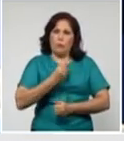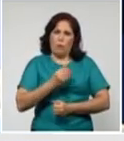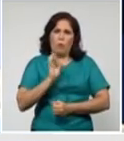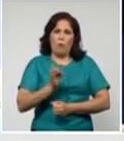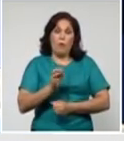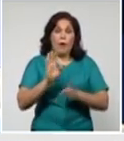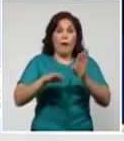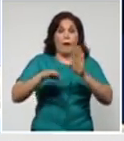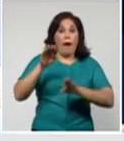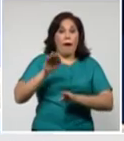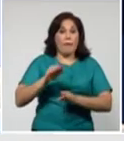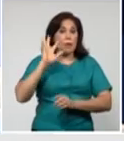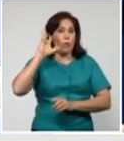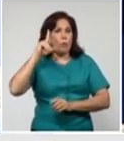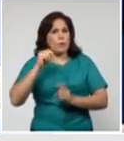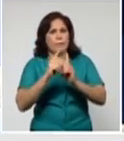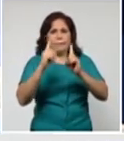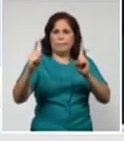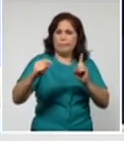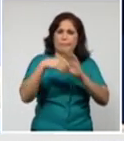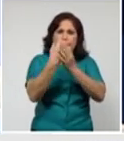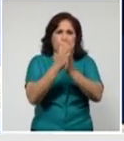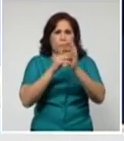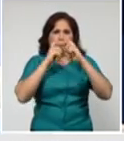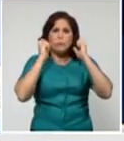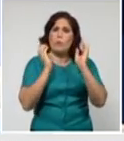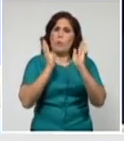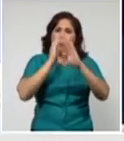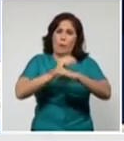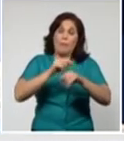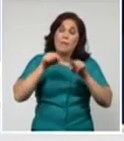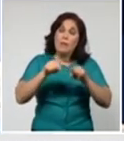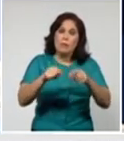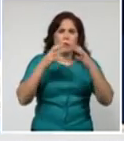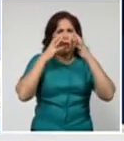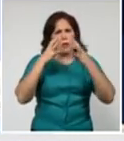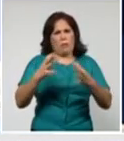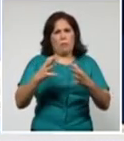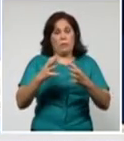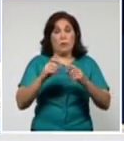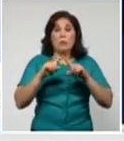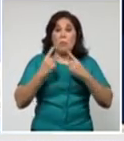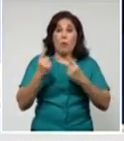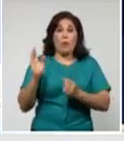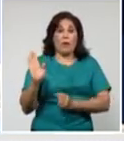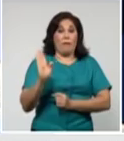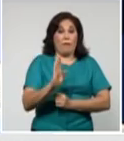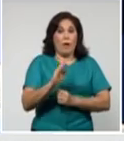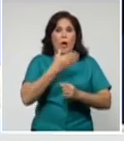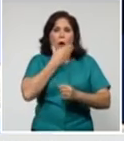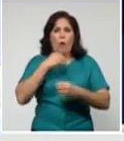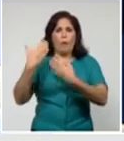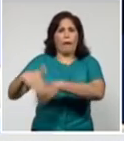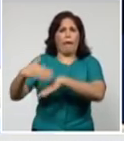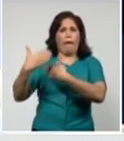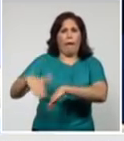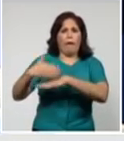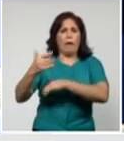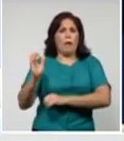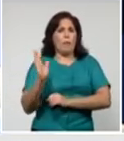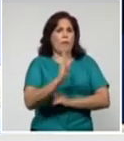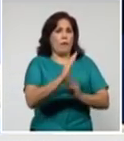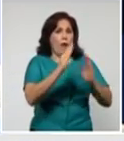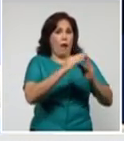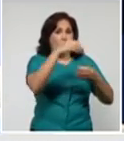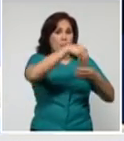veces, como también decimos, pues conllevan a que traen a la casa, no siempre es igual, fíjense,